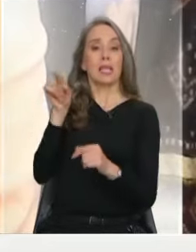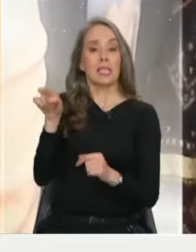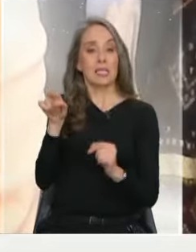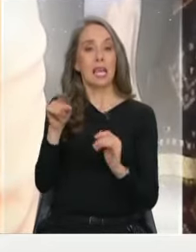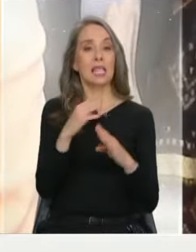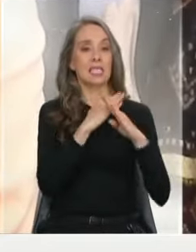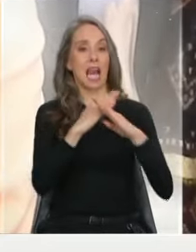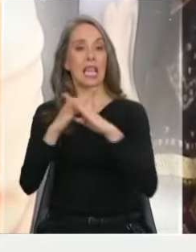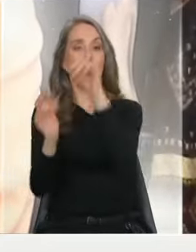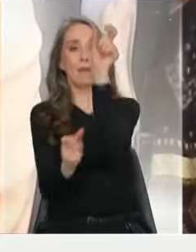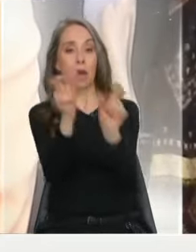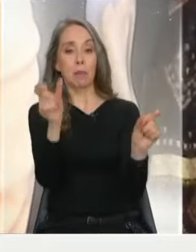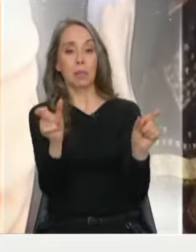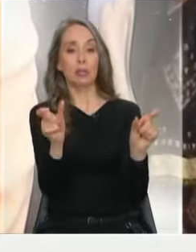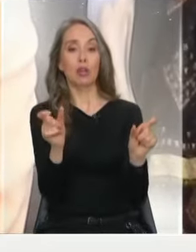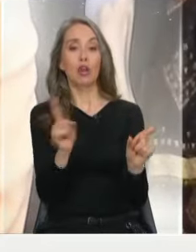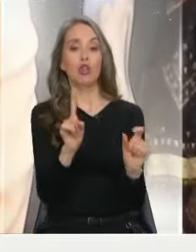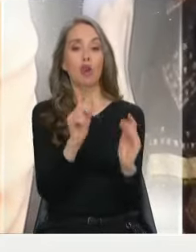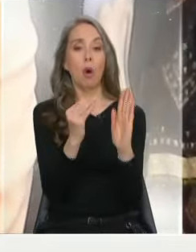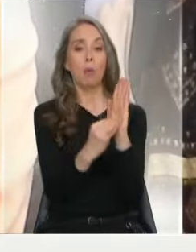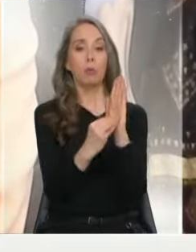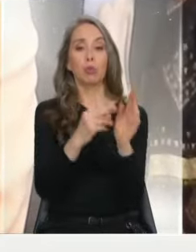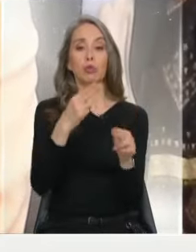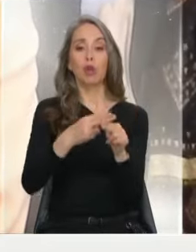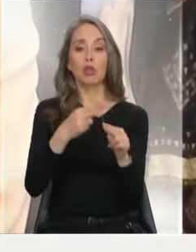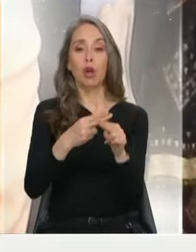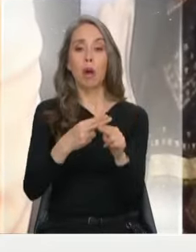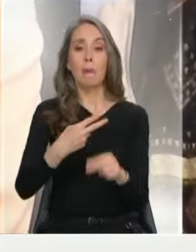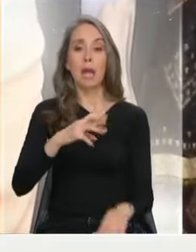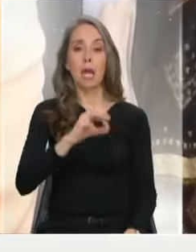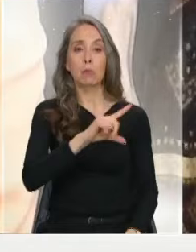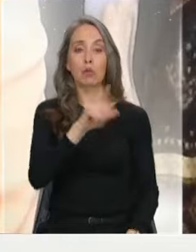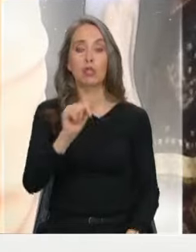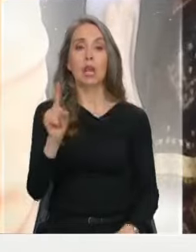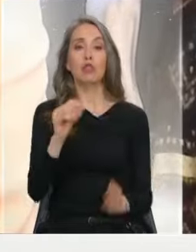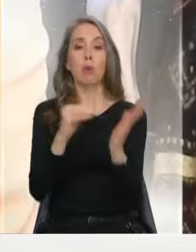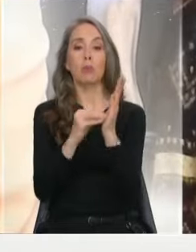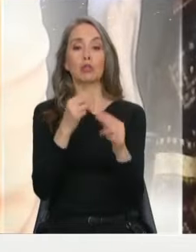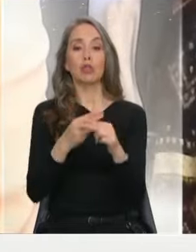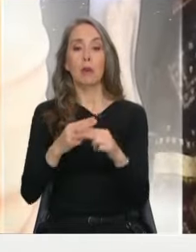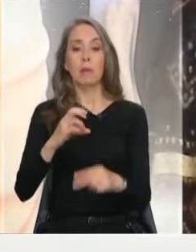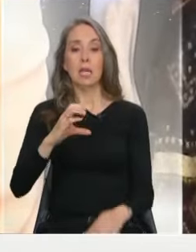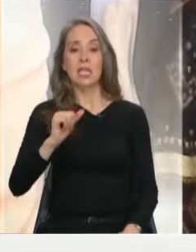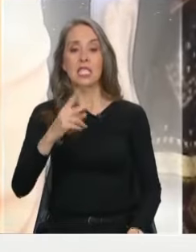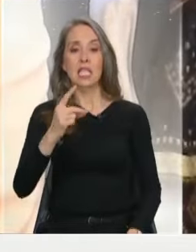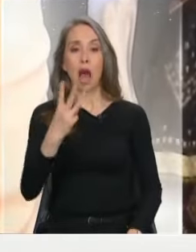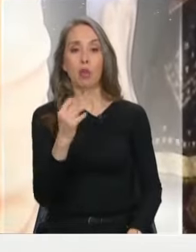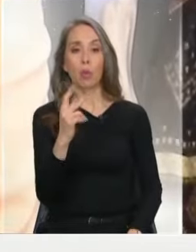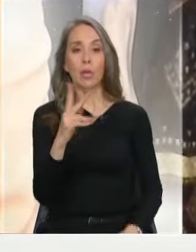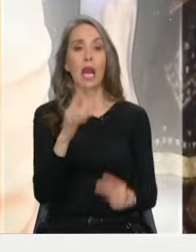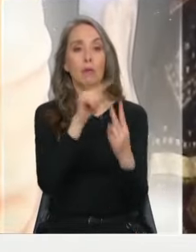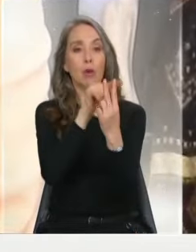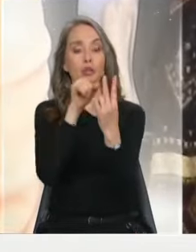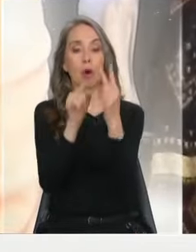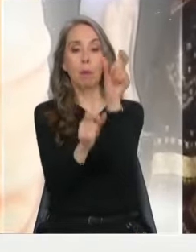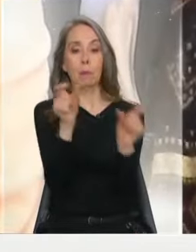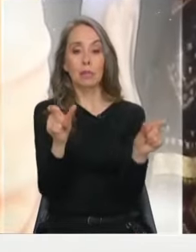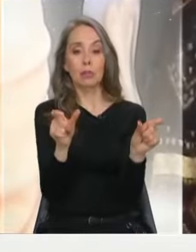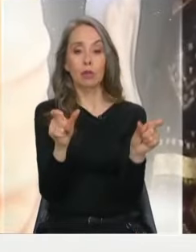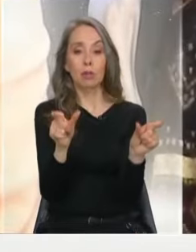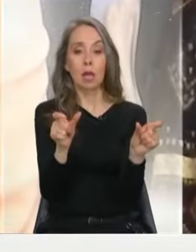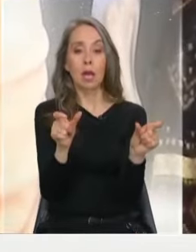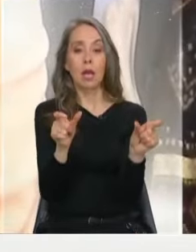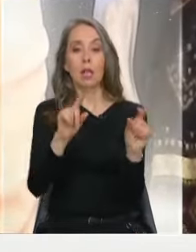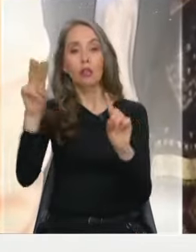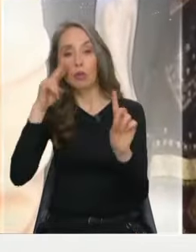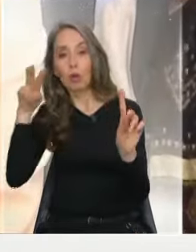esas inhabilidades no anotó ni a Hermosilla ni a Chadwick. Tal vez los dos personajes hoy día, ¿no es cierto?,